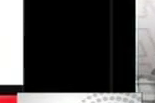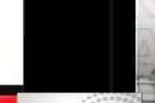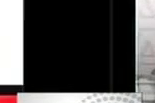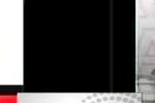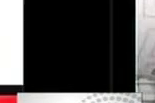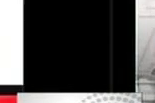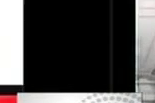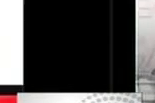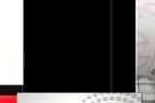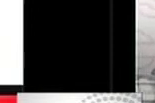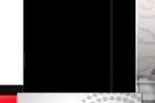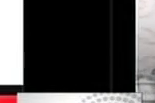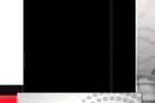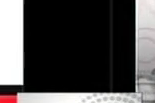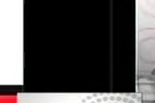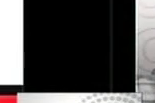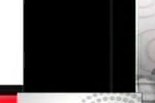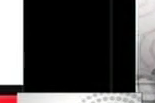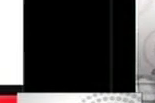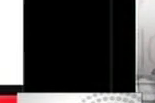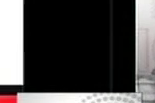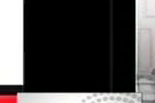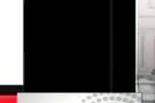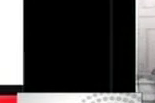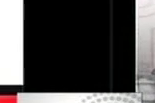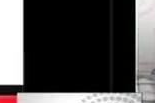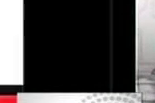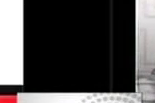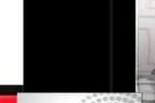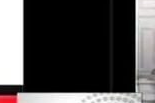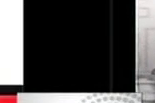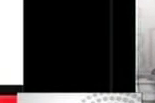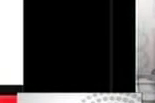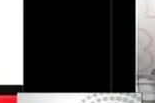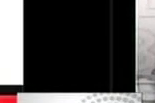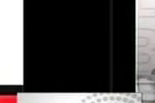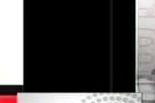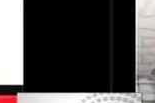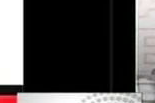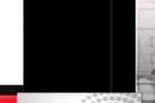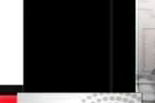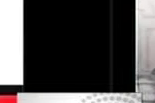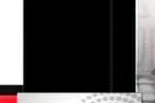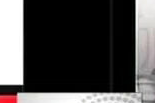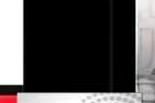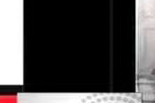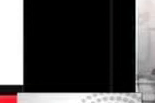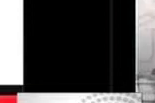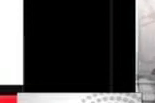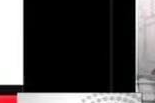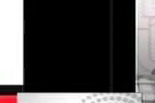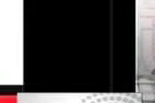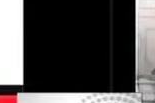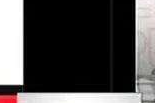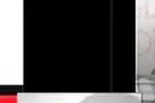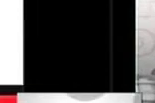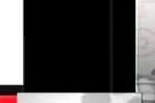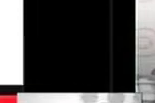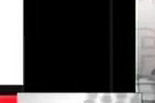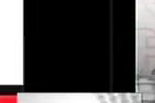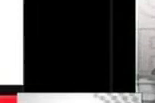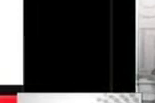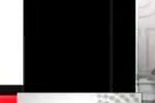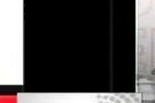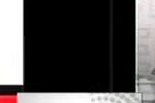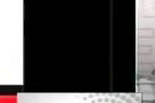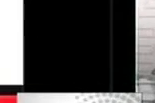Creo que este es el último también en orden de creación, ¿no? Este es un organismo que no sé cuántos años tiene de creación, pero no muchos,